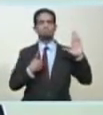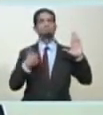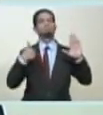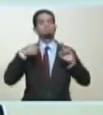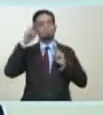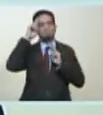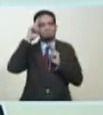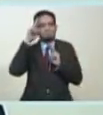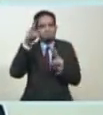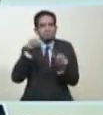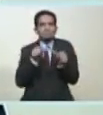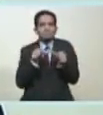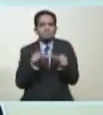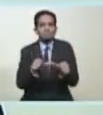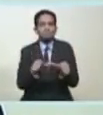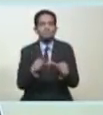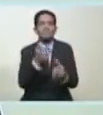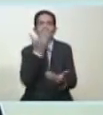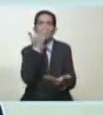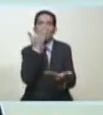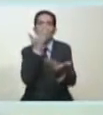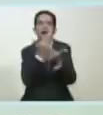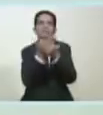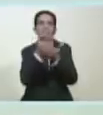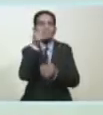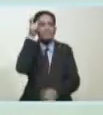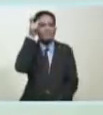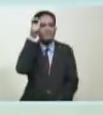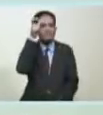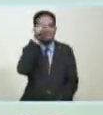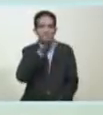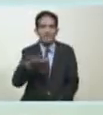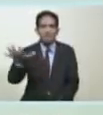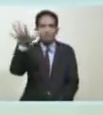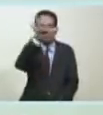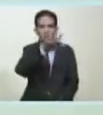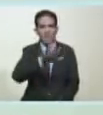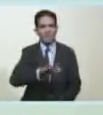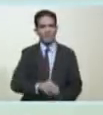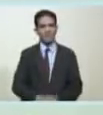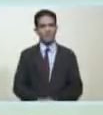lealtad ante las instituciones y ante el pueblo.